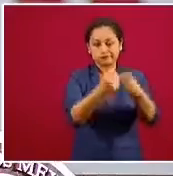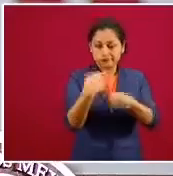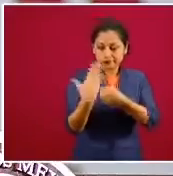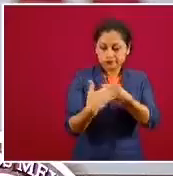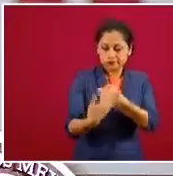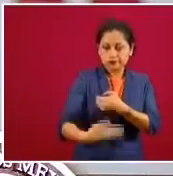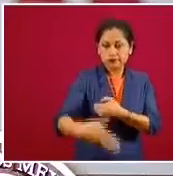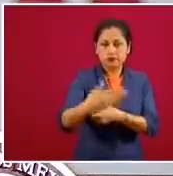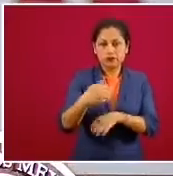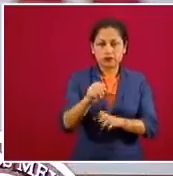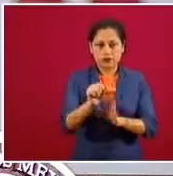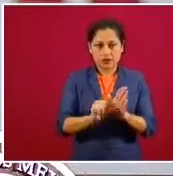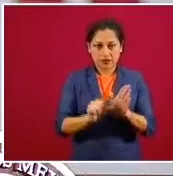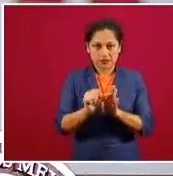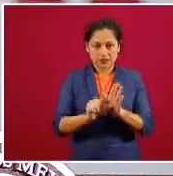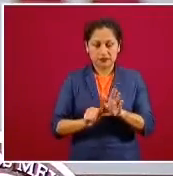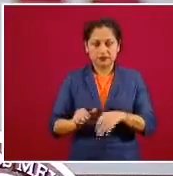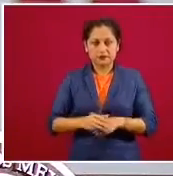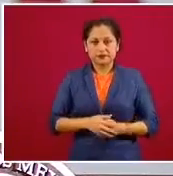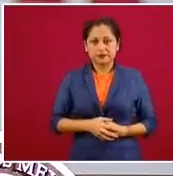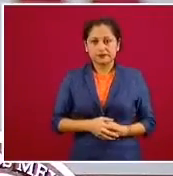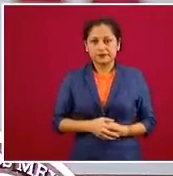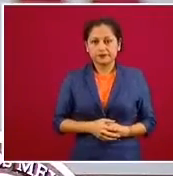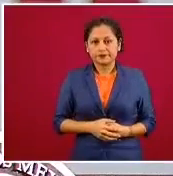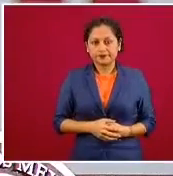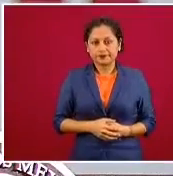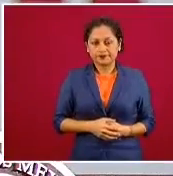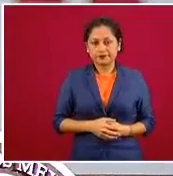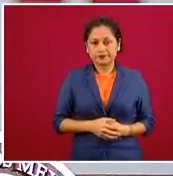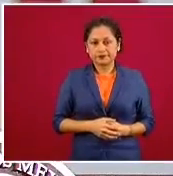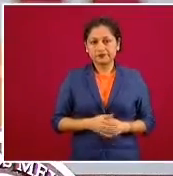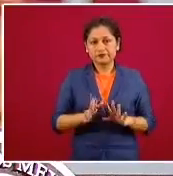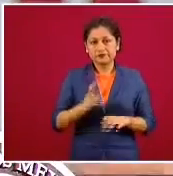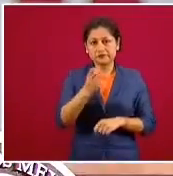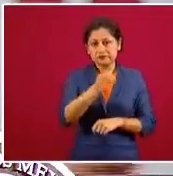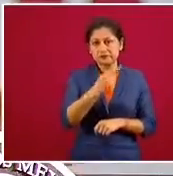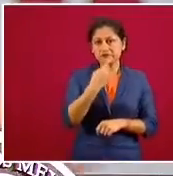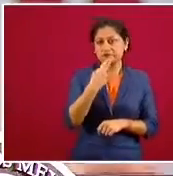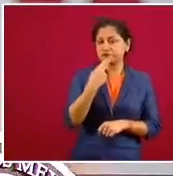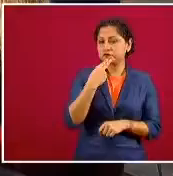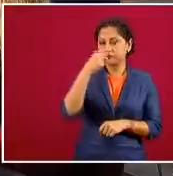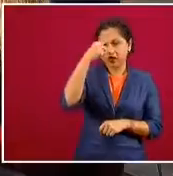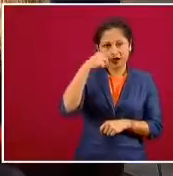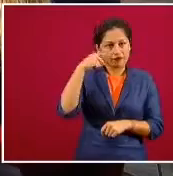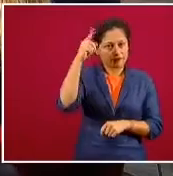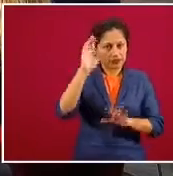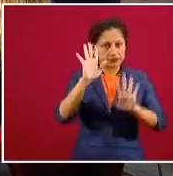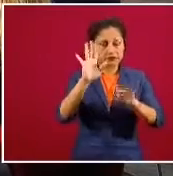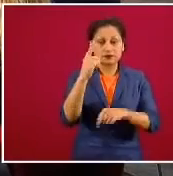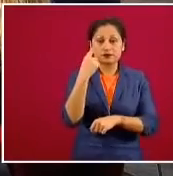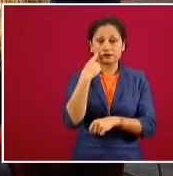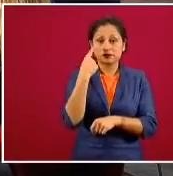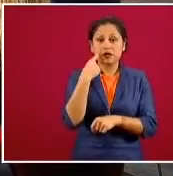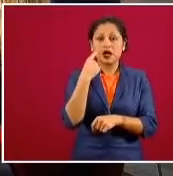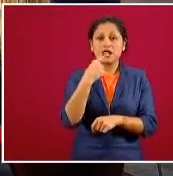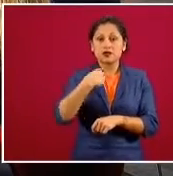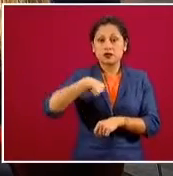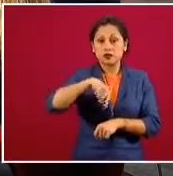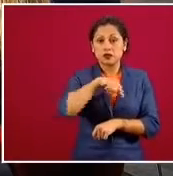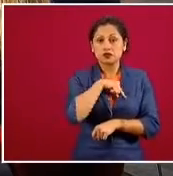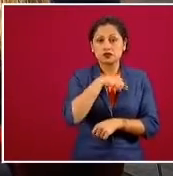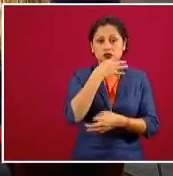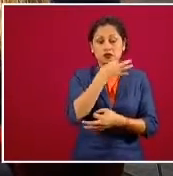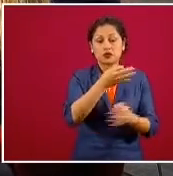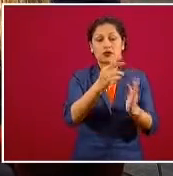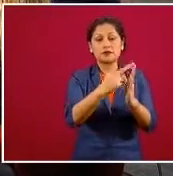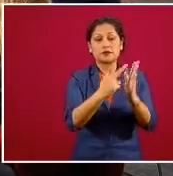además algo que va a ser muy fácil de poder aplicar. Las condiciones, digamos que las reglas de operación